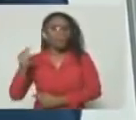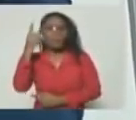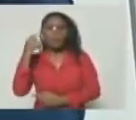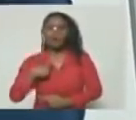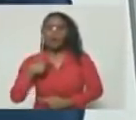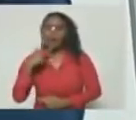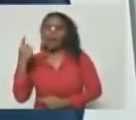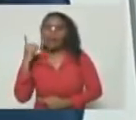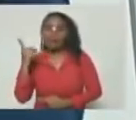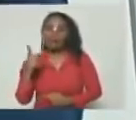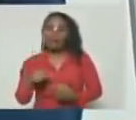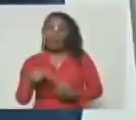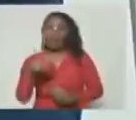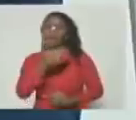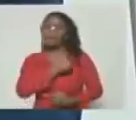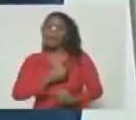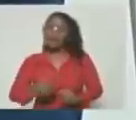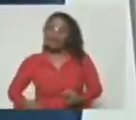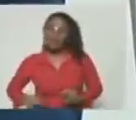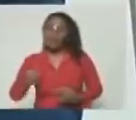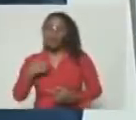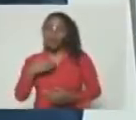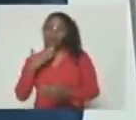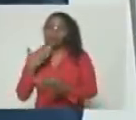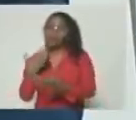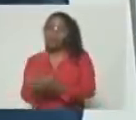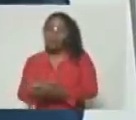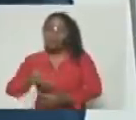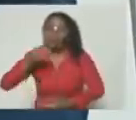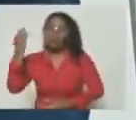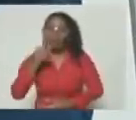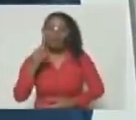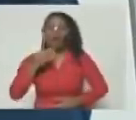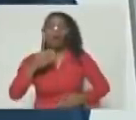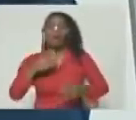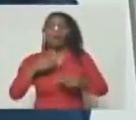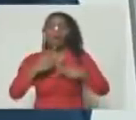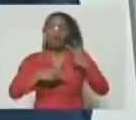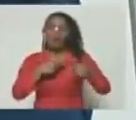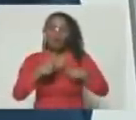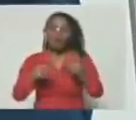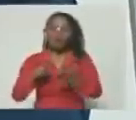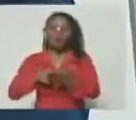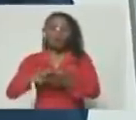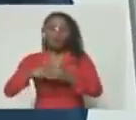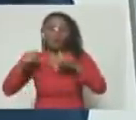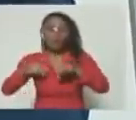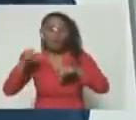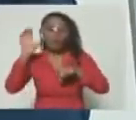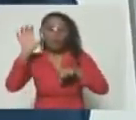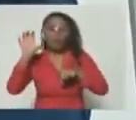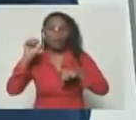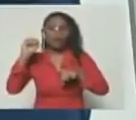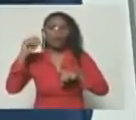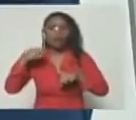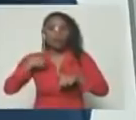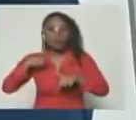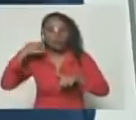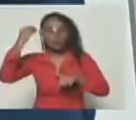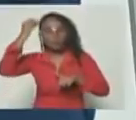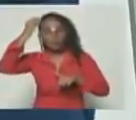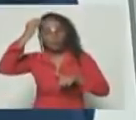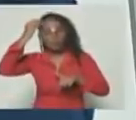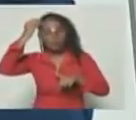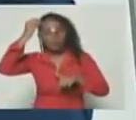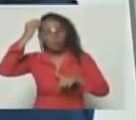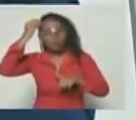dije fue: presidente, le pido de verdad, en un proceso de reconciliación por este país, y usted me dijo, déjeme pensarlo, vamos a